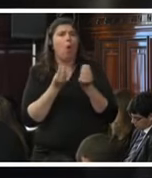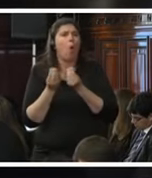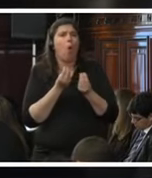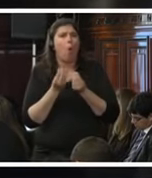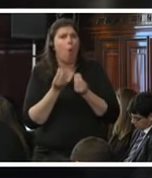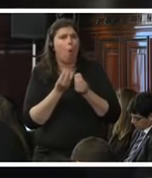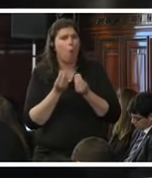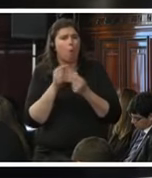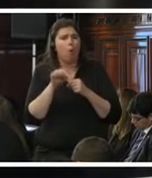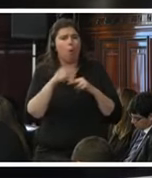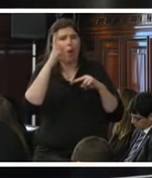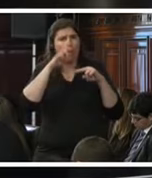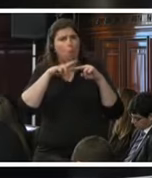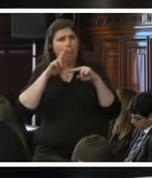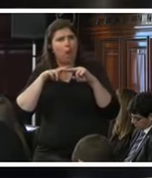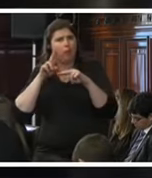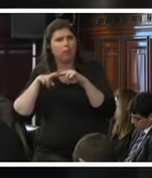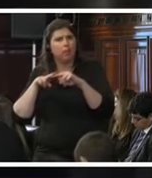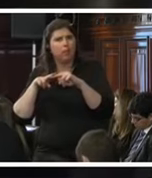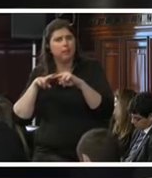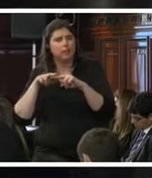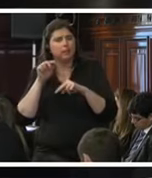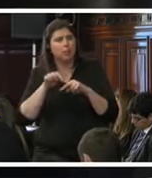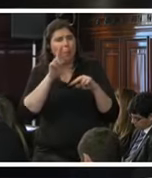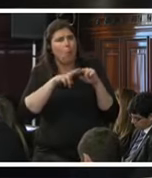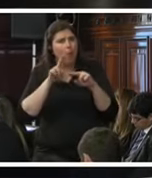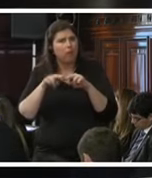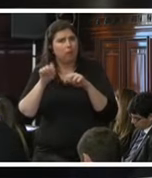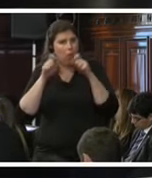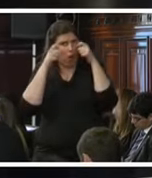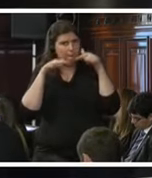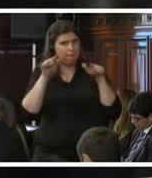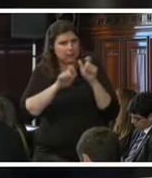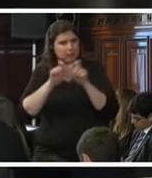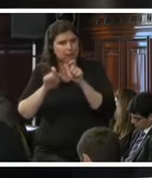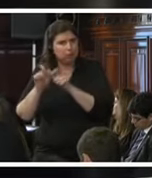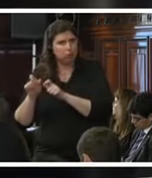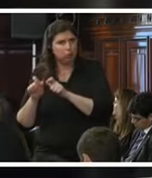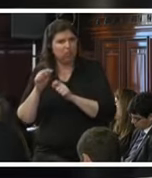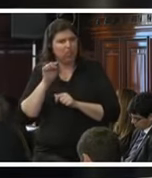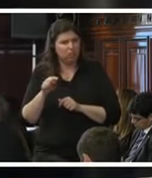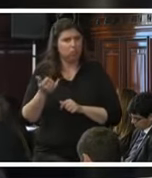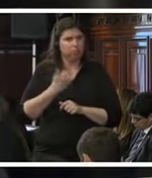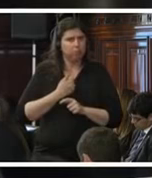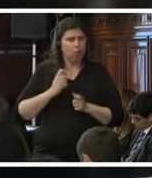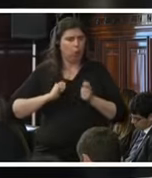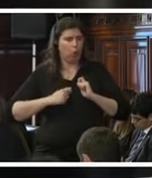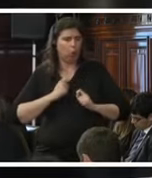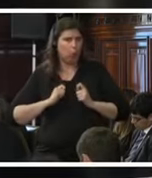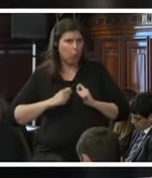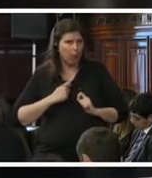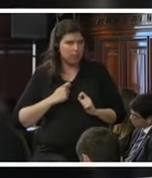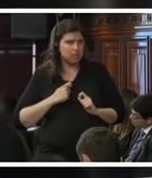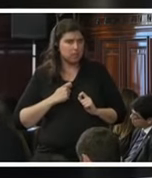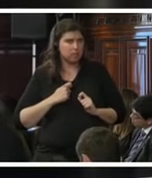apuración de la muerte de los campesinos y alegadas torturas? Y el procurador general